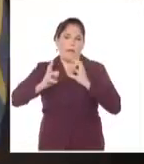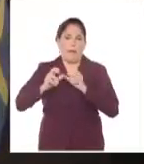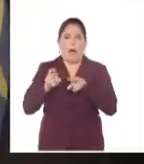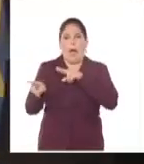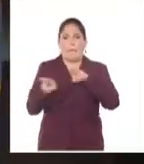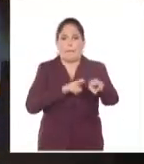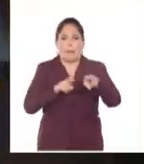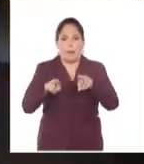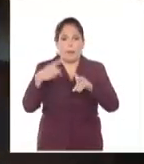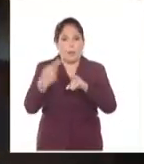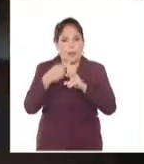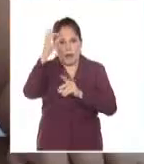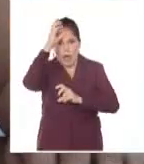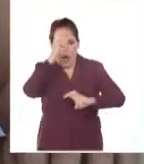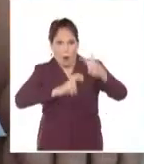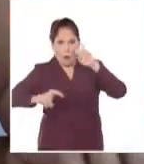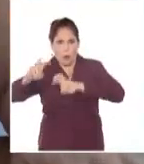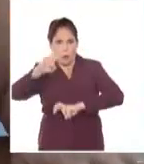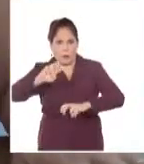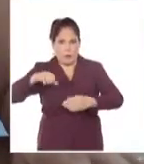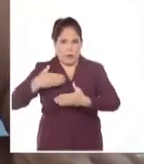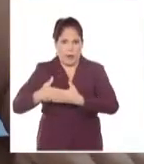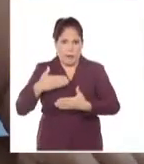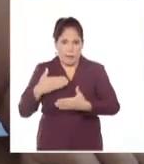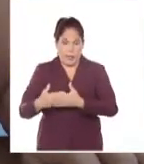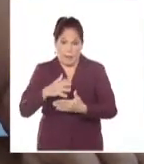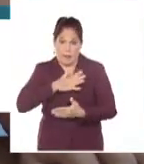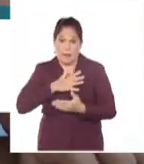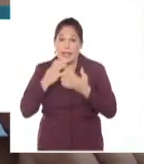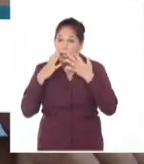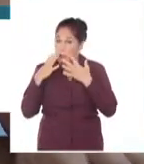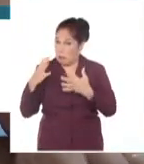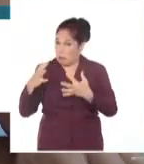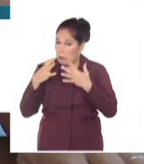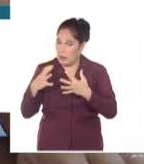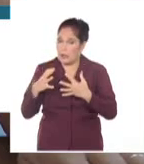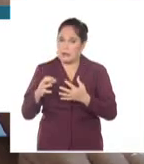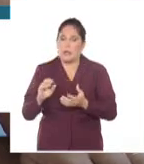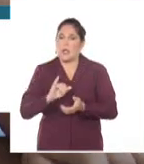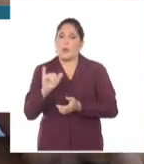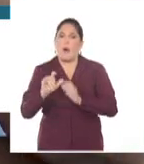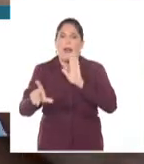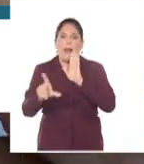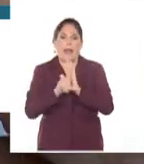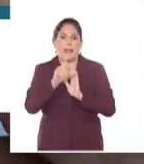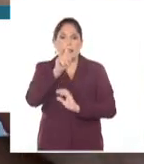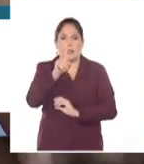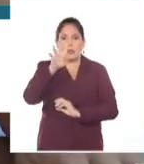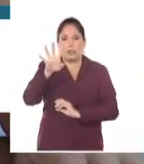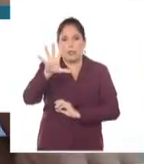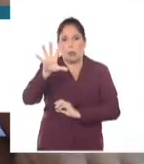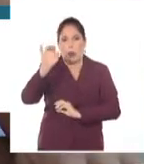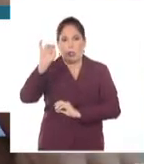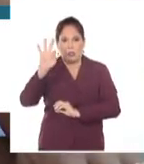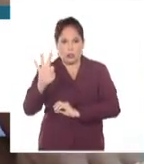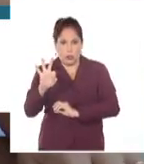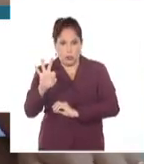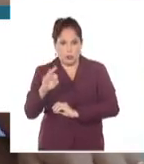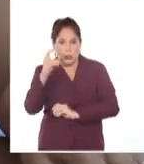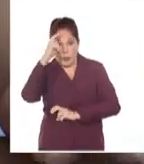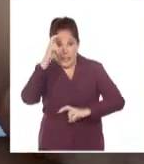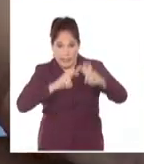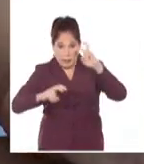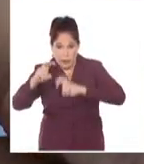administración y auditoría de la empresa. Es muy importante la implementación de la ley 158, ya que nos permite a nosotros los auditores